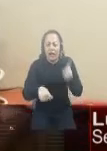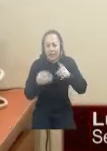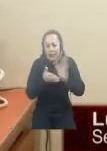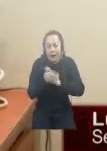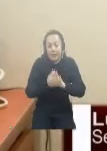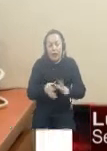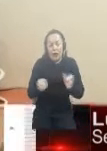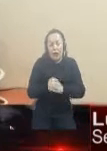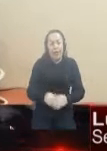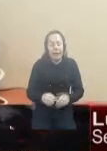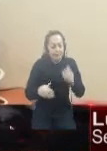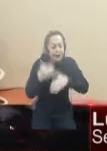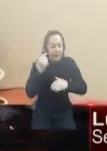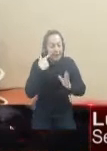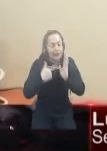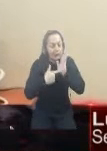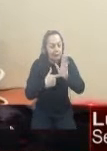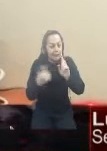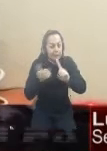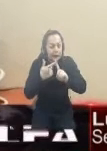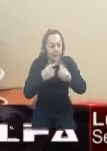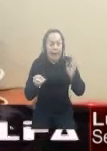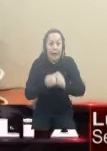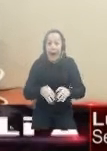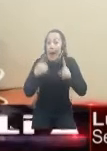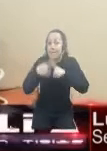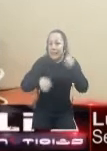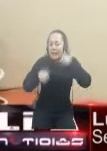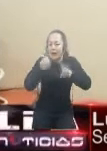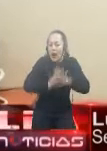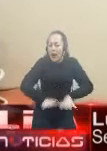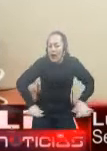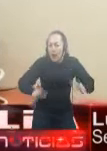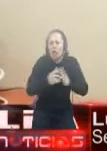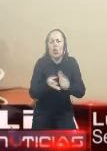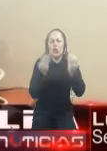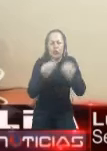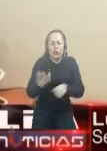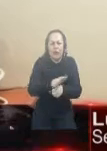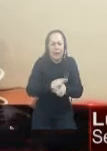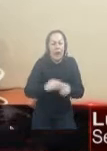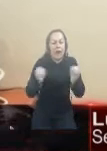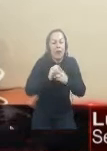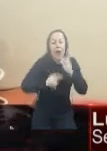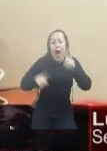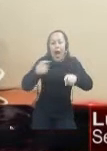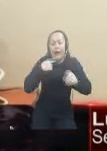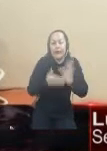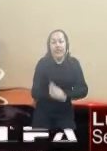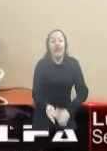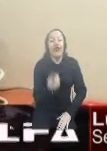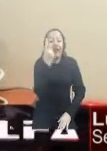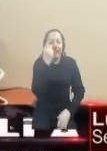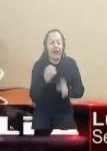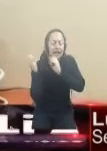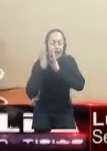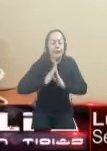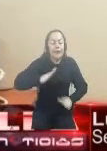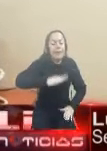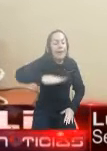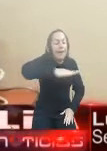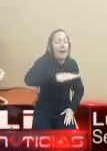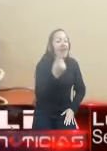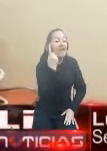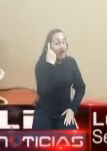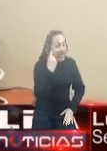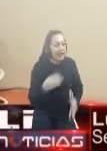de lo inicial. Sin embargo, hay muchas zonas o hay mucho barrio donde hay vías que no están pavimentadas y